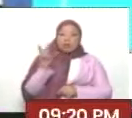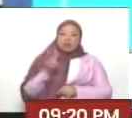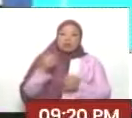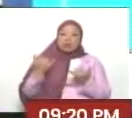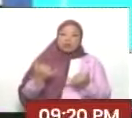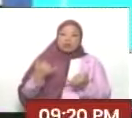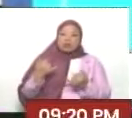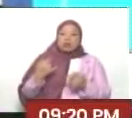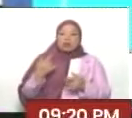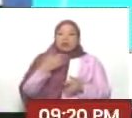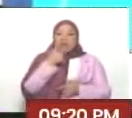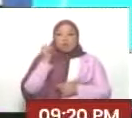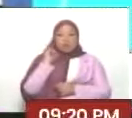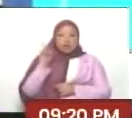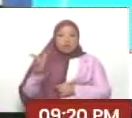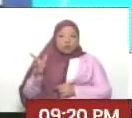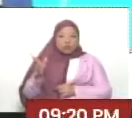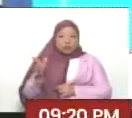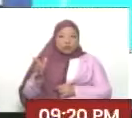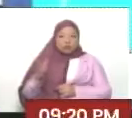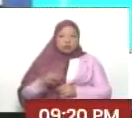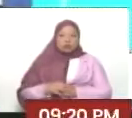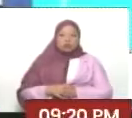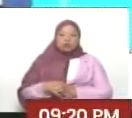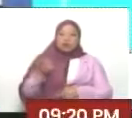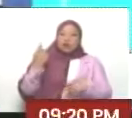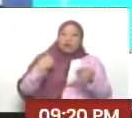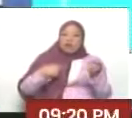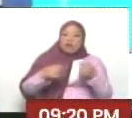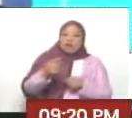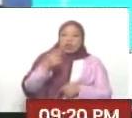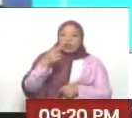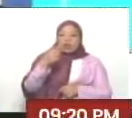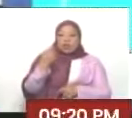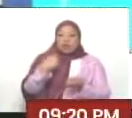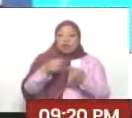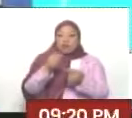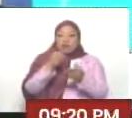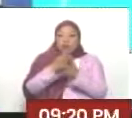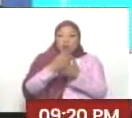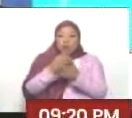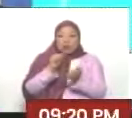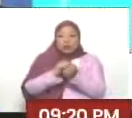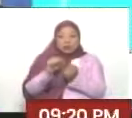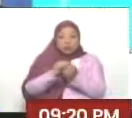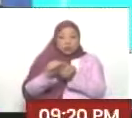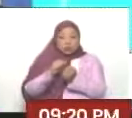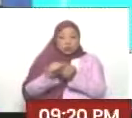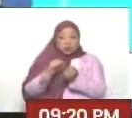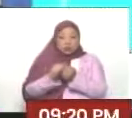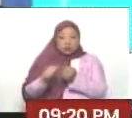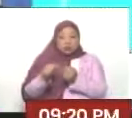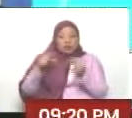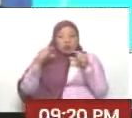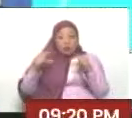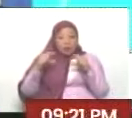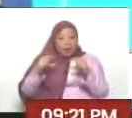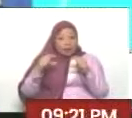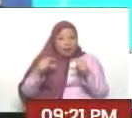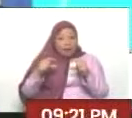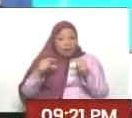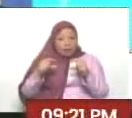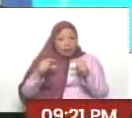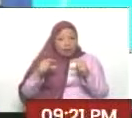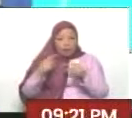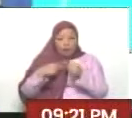Ahora, porque el tequeño se hizo famoso, pues. Ahora venden tequeño en todas partes del mundo. Por eso sí somos famosos, por el tequeño.